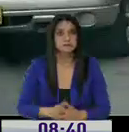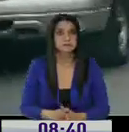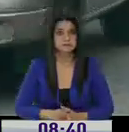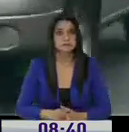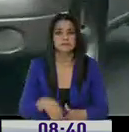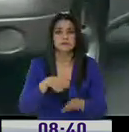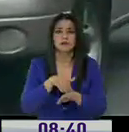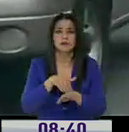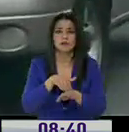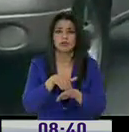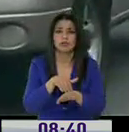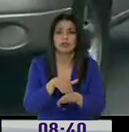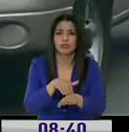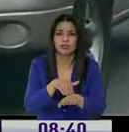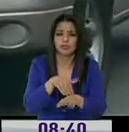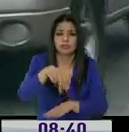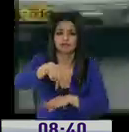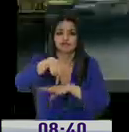el tráfico y